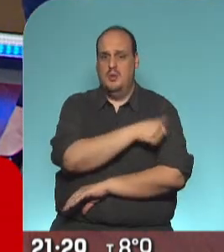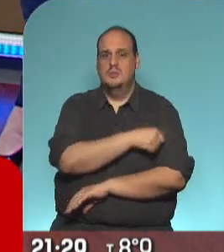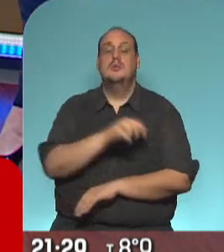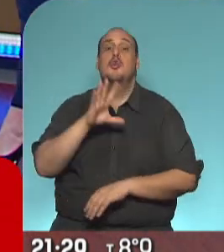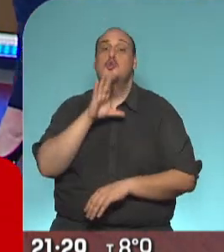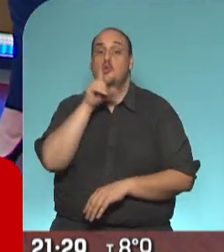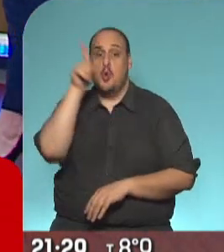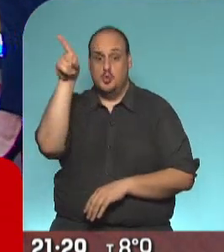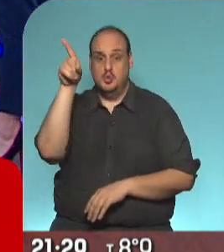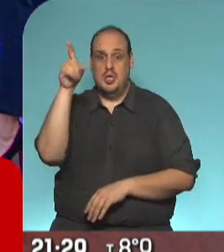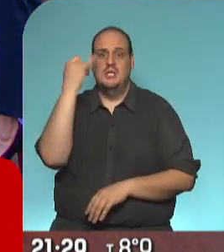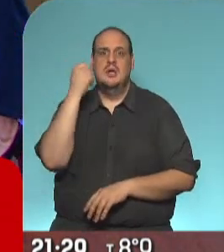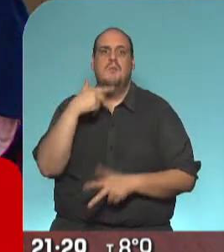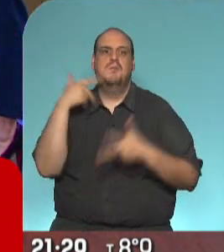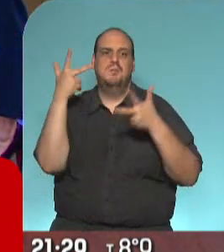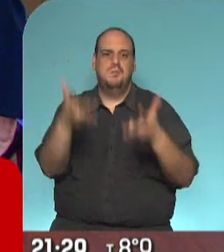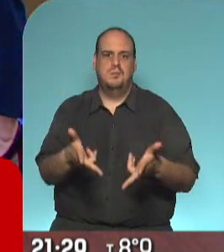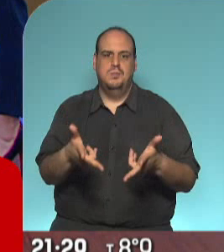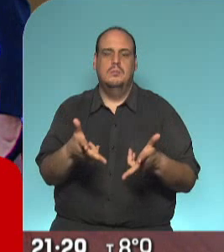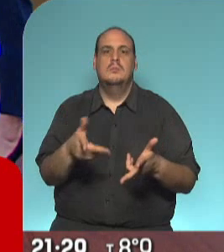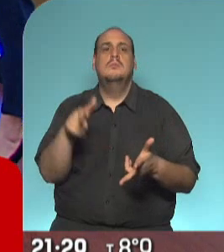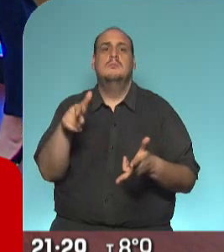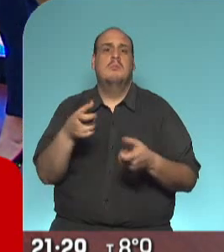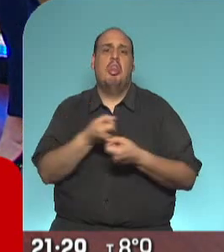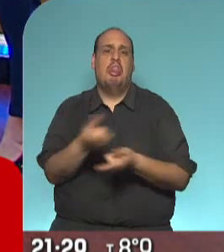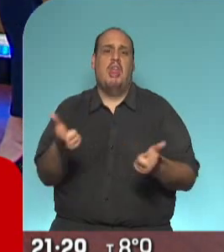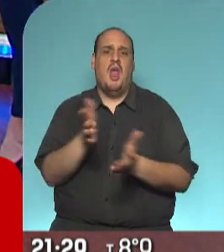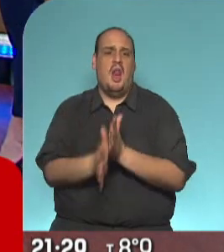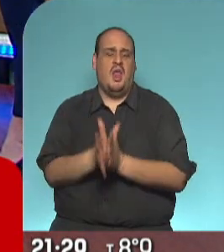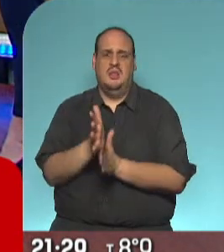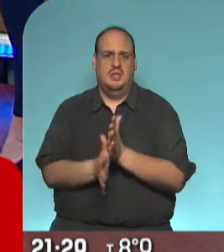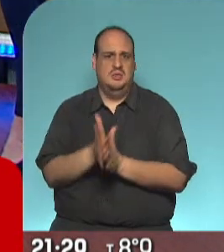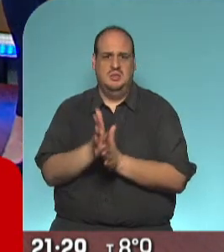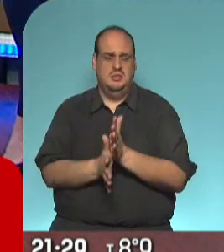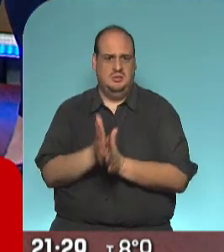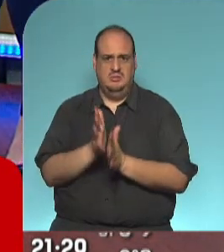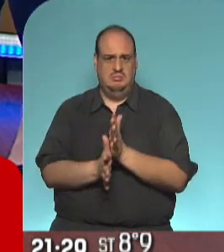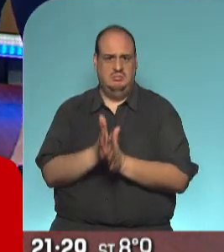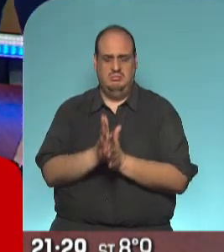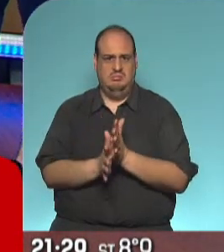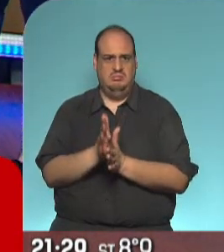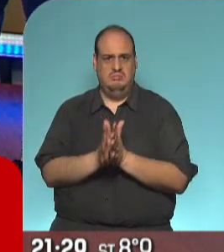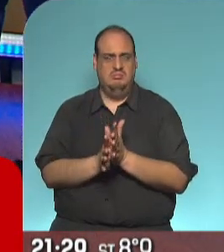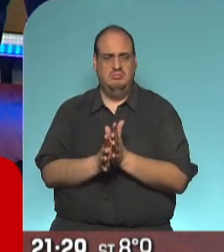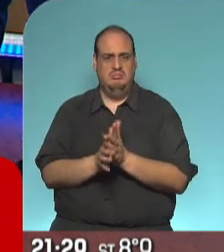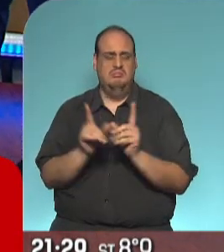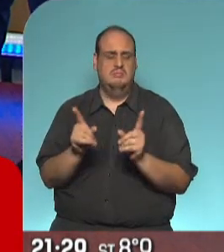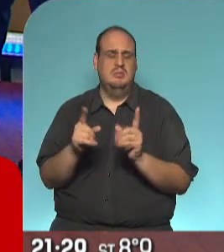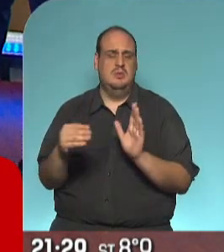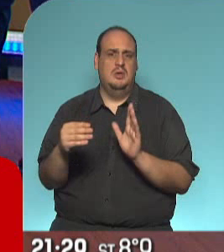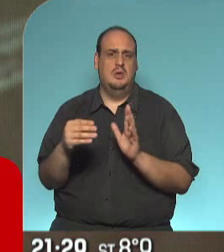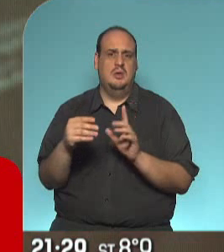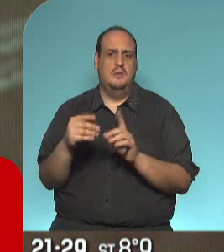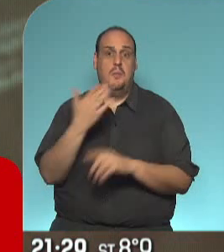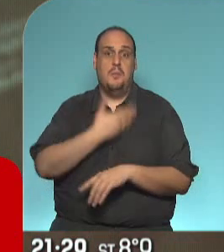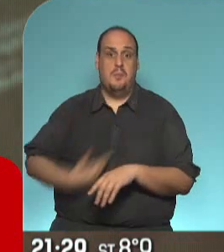ruso, en donde ya dijo que no va a tener costo alguno para la población, un poco lo que mencionaba, ¿no?,